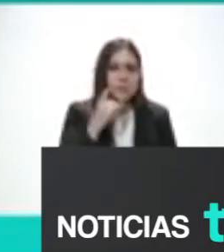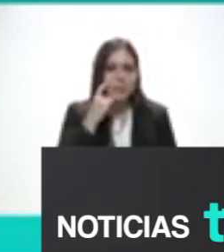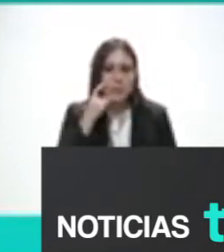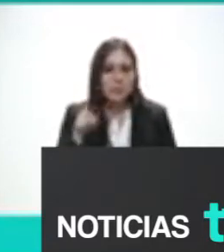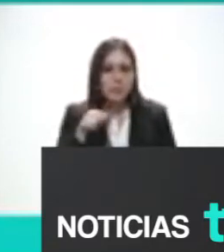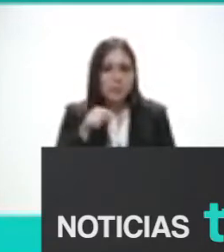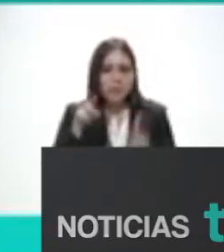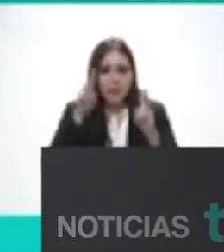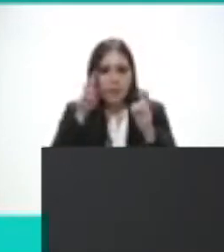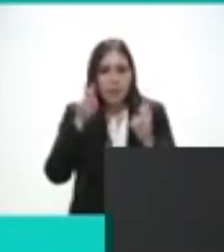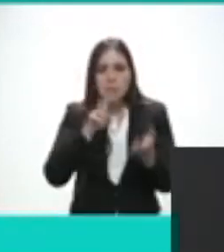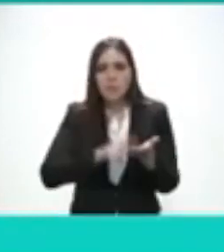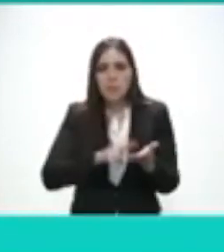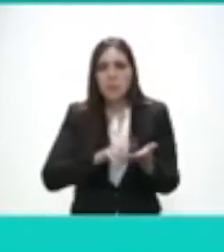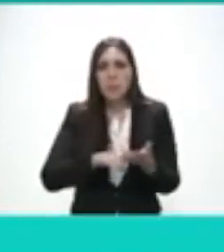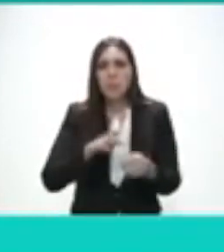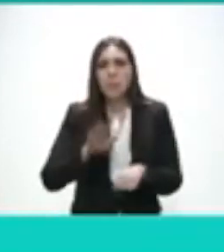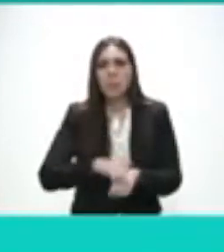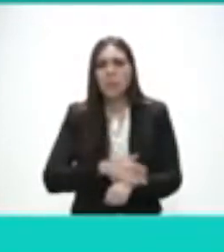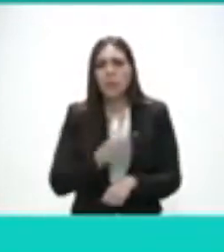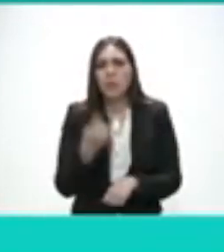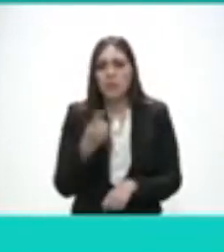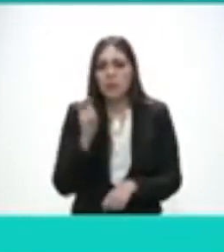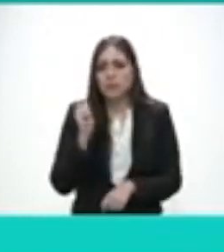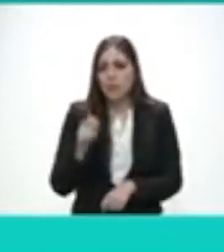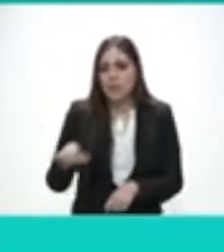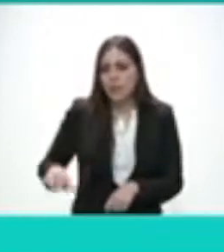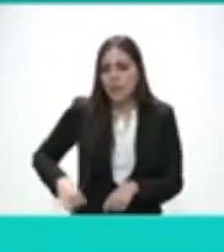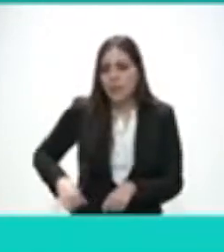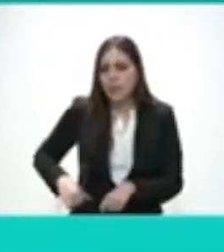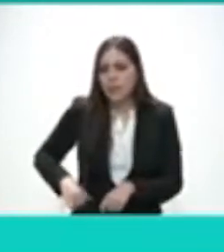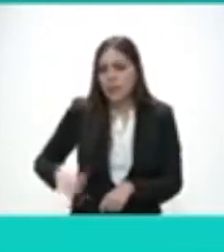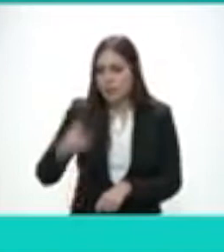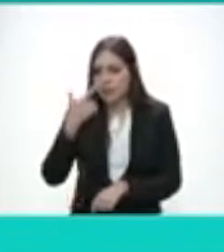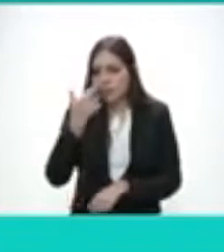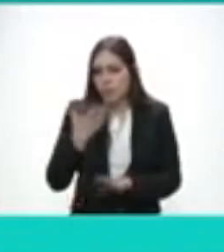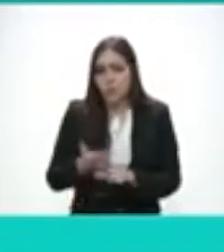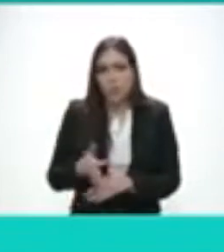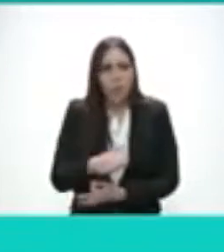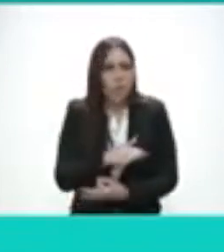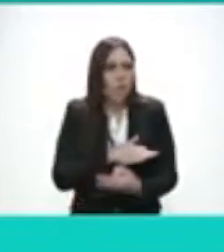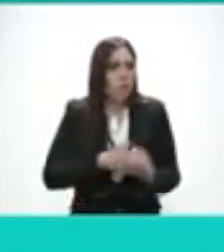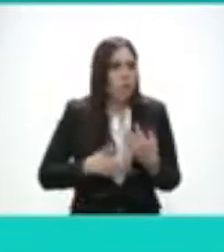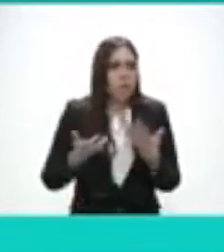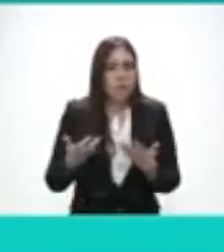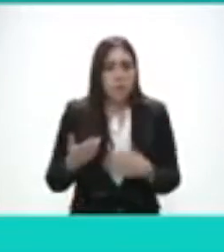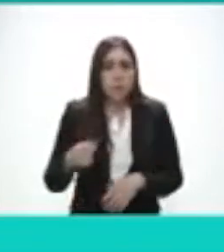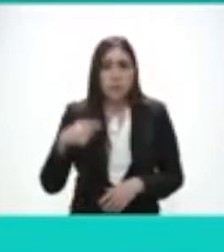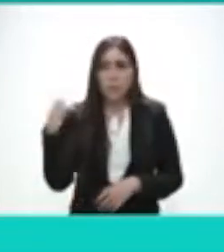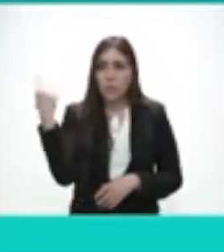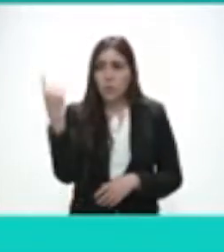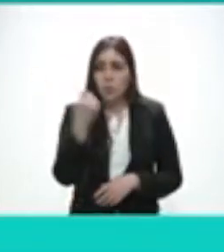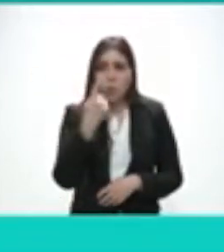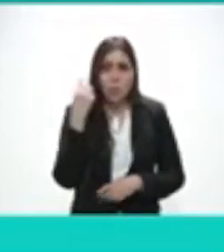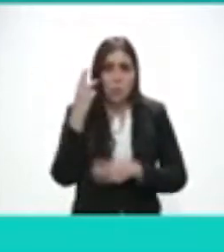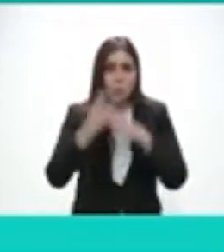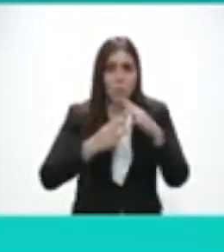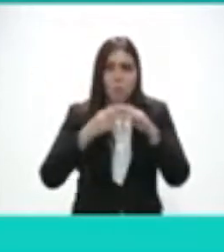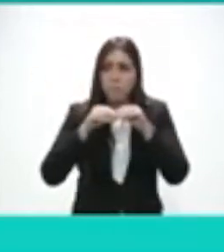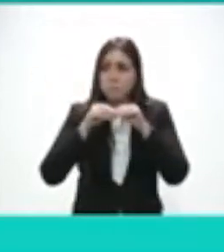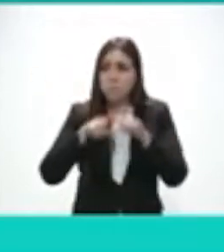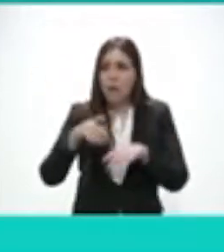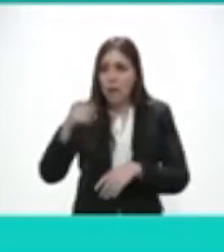curiosidad cívica, sí. Porque nos atañe a todos, un tema espectacular. En el mundo se supo que se había rifado el